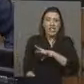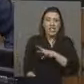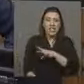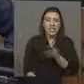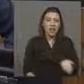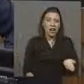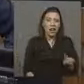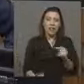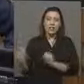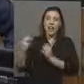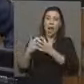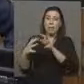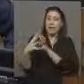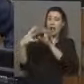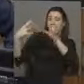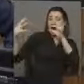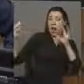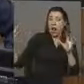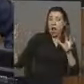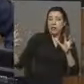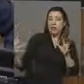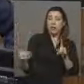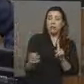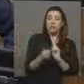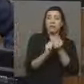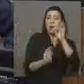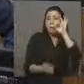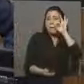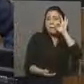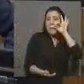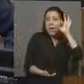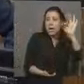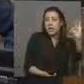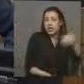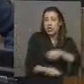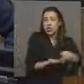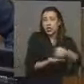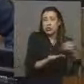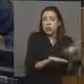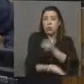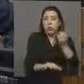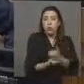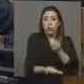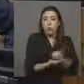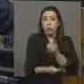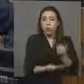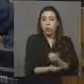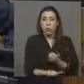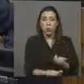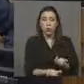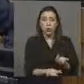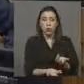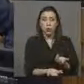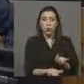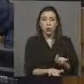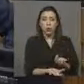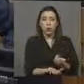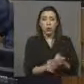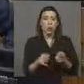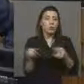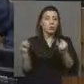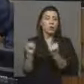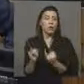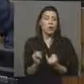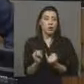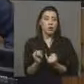Por lo tanto, estos empresarios se han hecho millonarios, se han hecho millonarios, me queda un minuto, han hecho millonarios, no es cierto, con este tipo